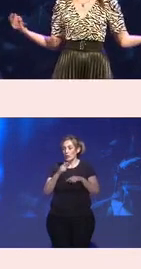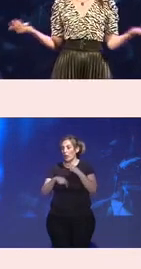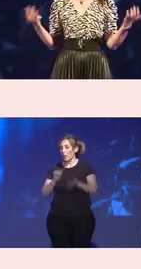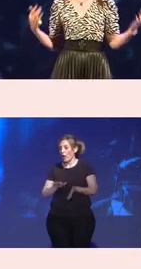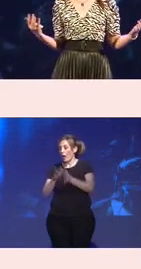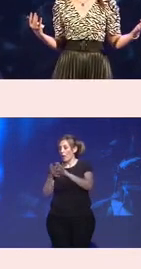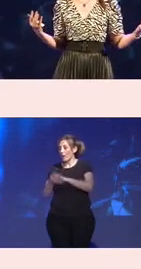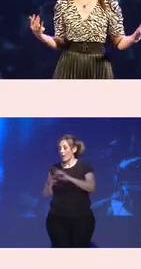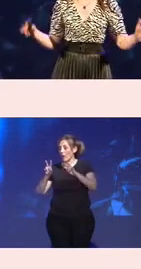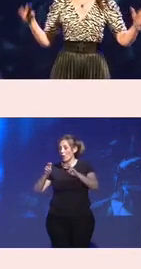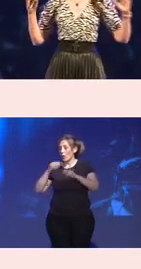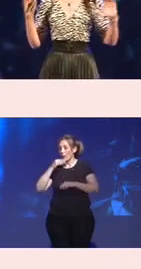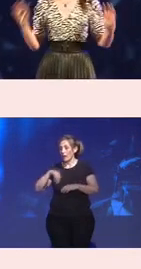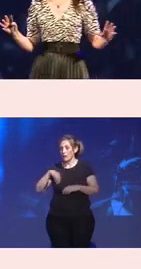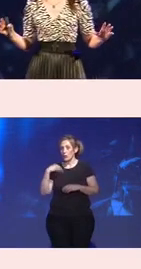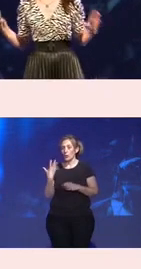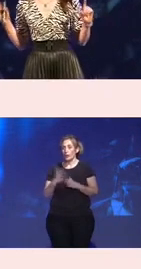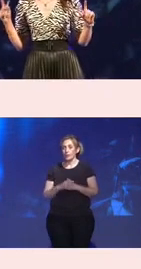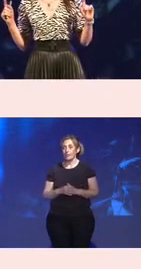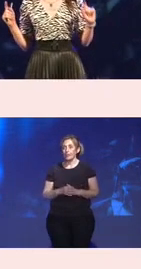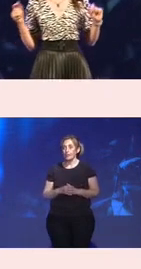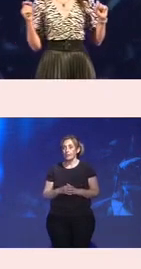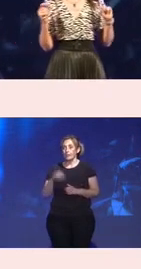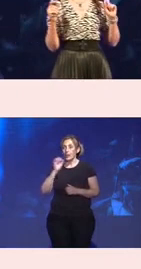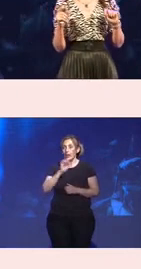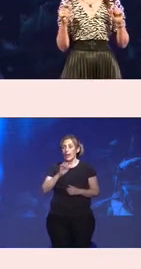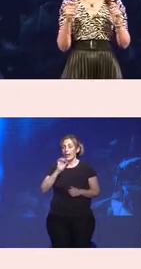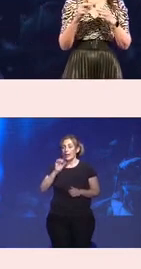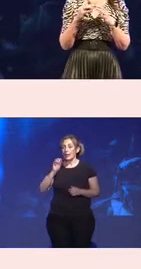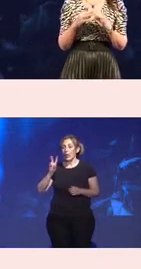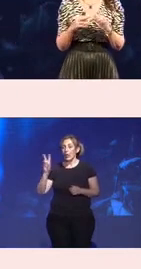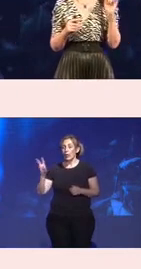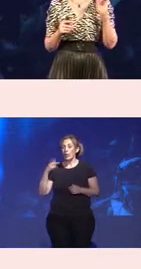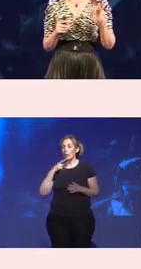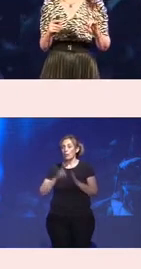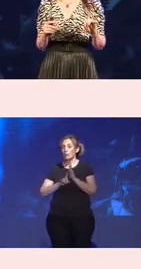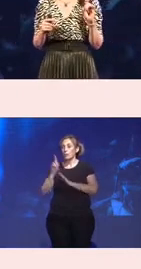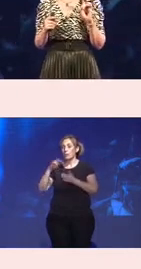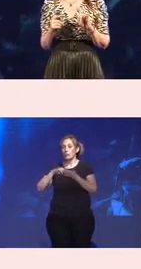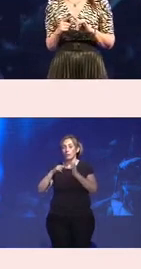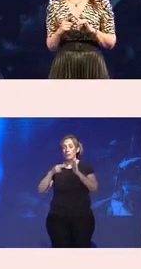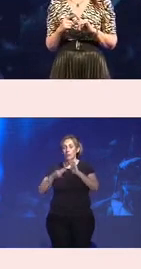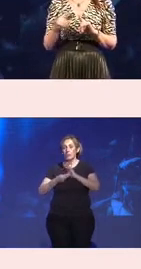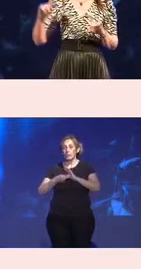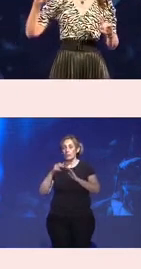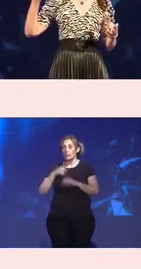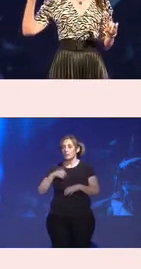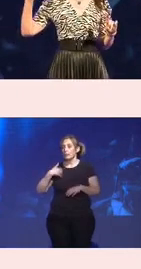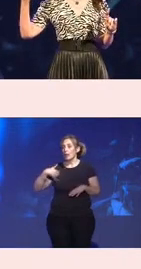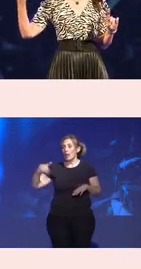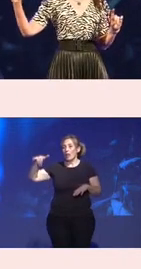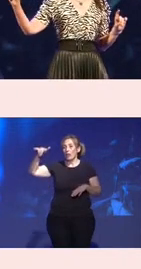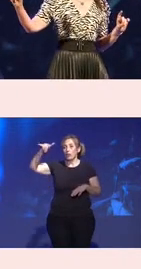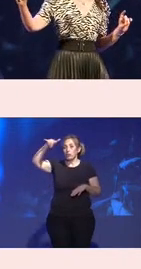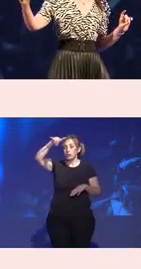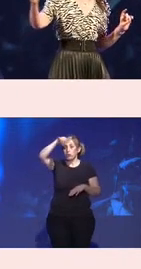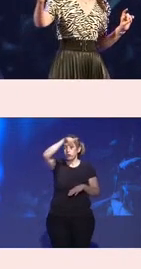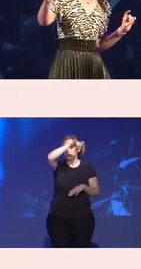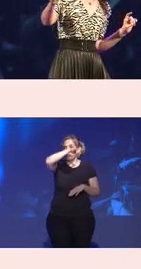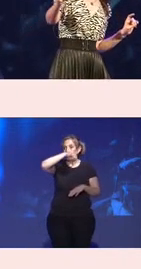aplicaciones que son estupendas he leído que en Estados Unidos están desarrollando una tecnología para colocarla en drones y sobrevolar